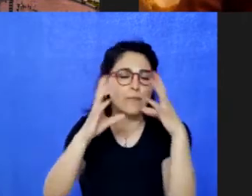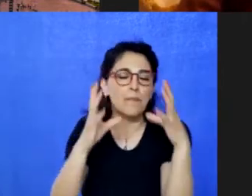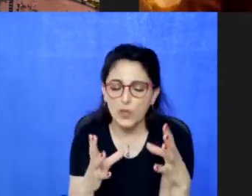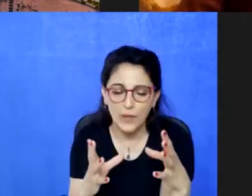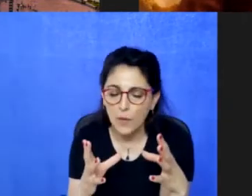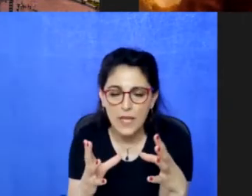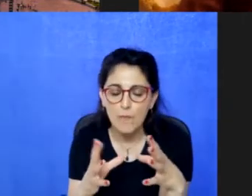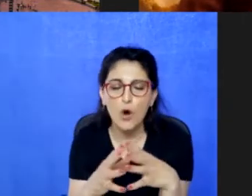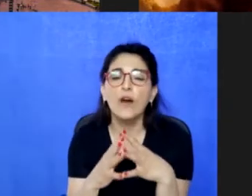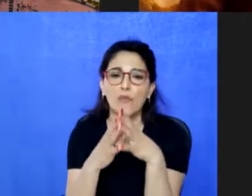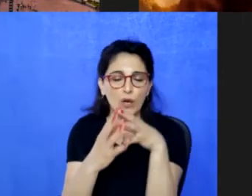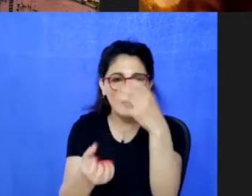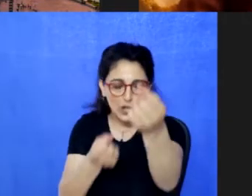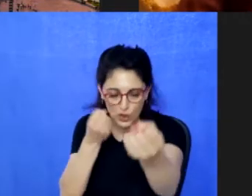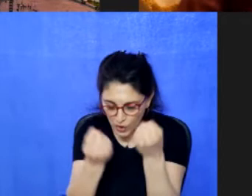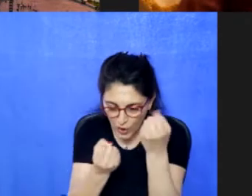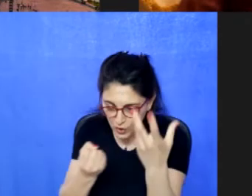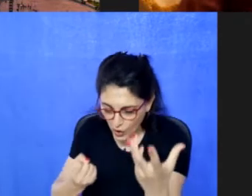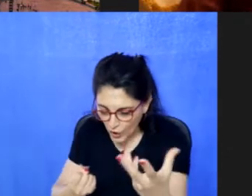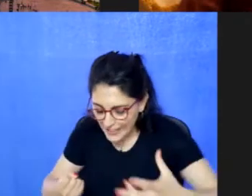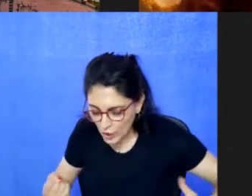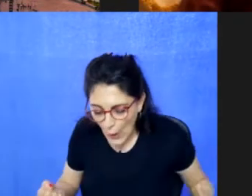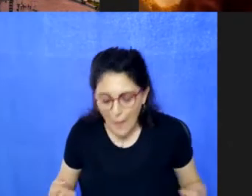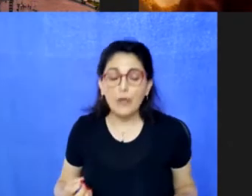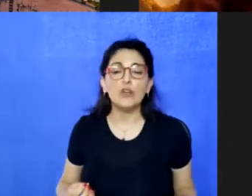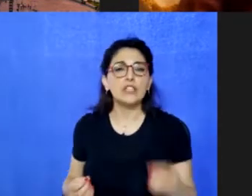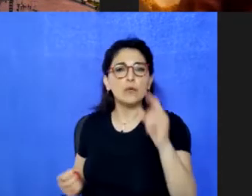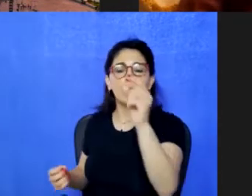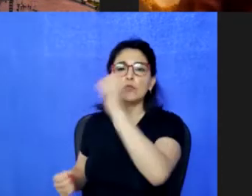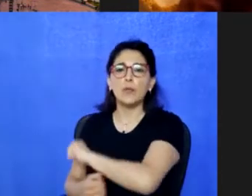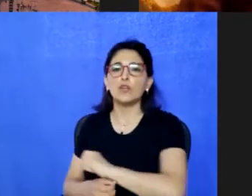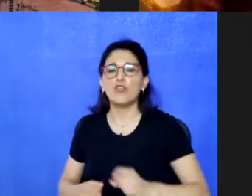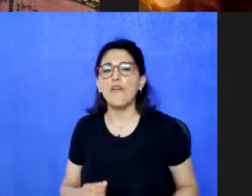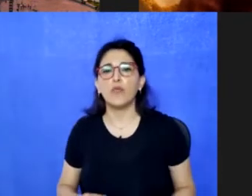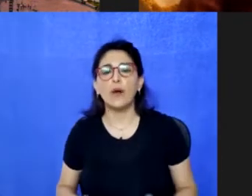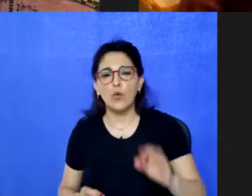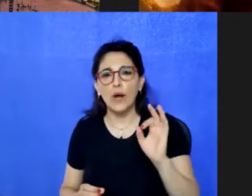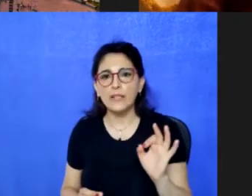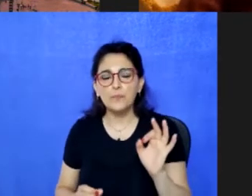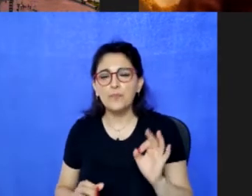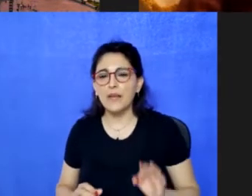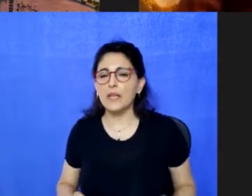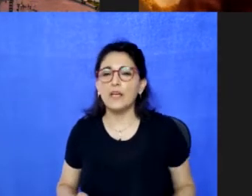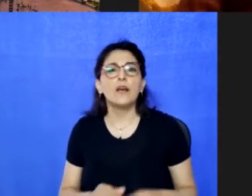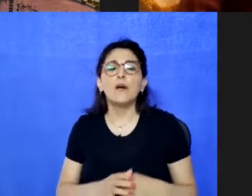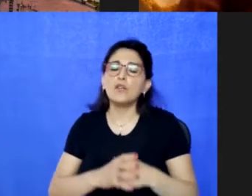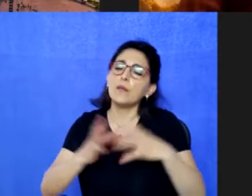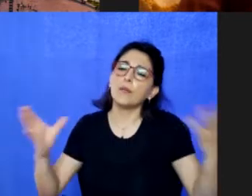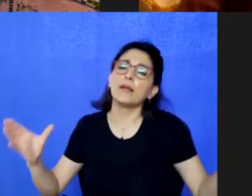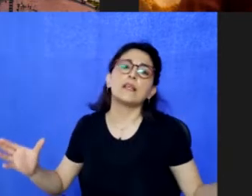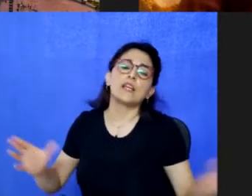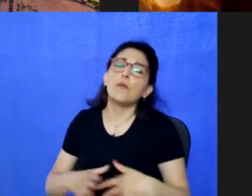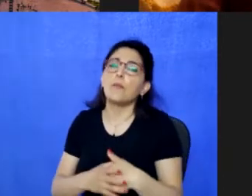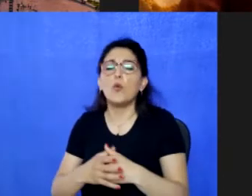preguntar más sobre lo mismo, que fue lo que nos conectó, pero sí te voy a preguntar, porque el otro día fui a un lugar y vos